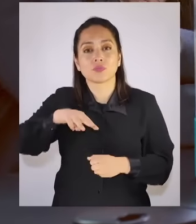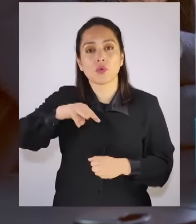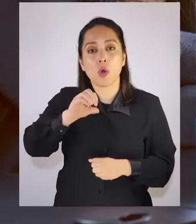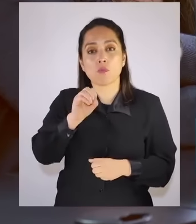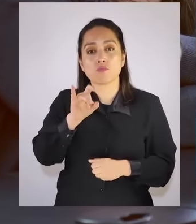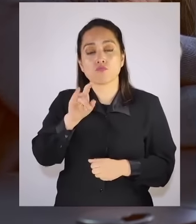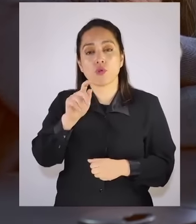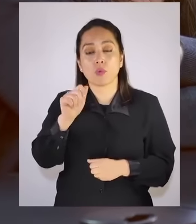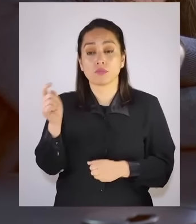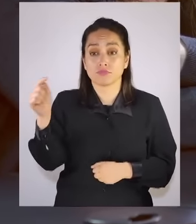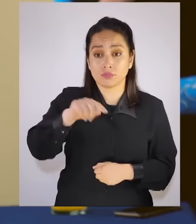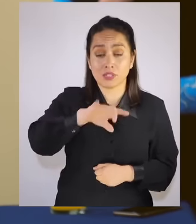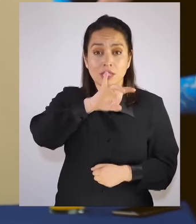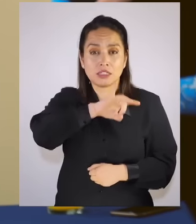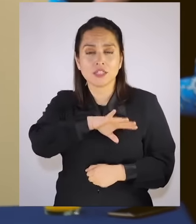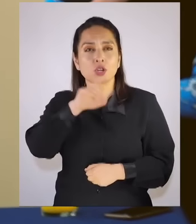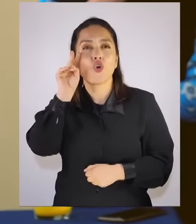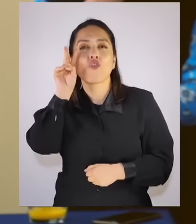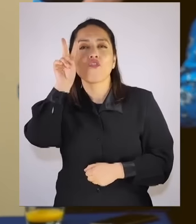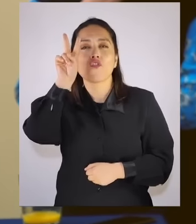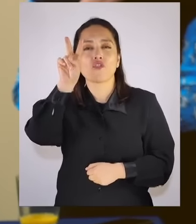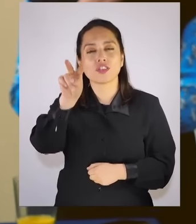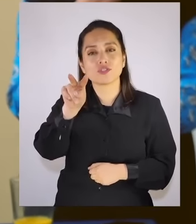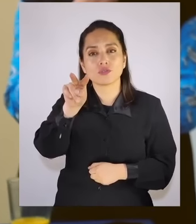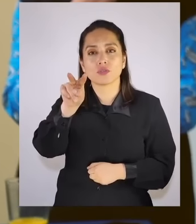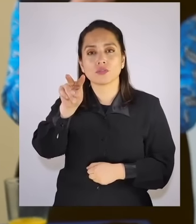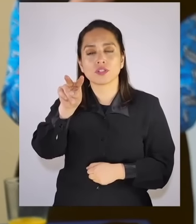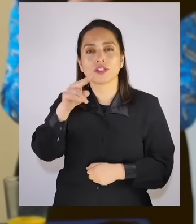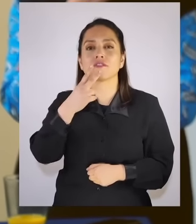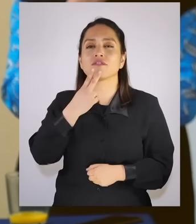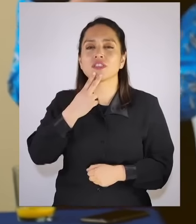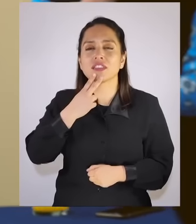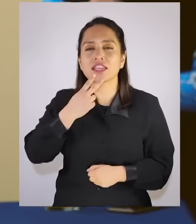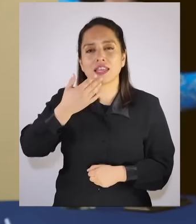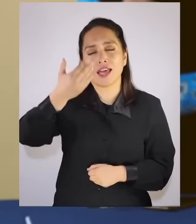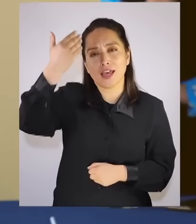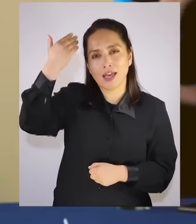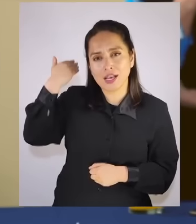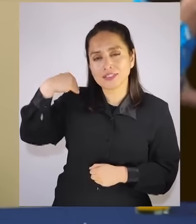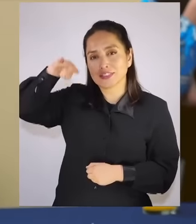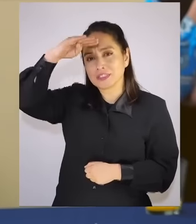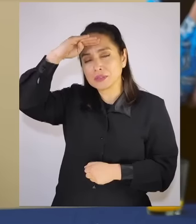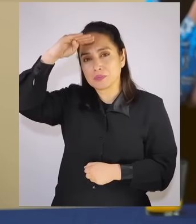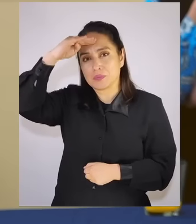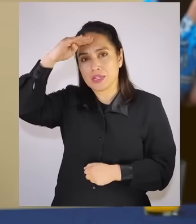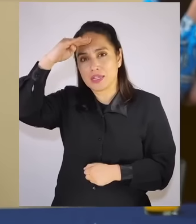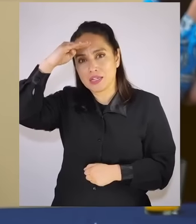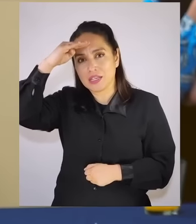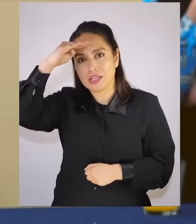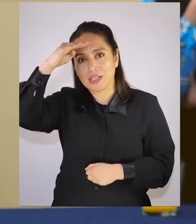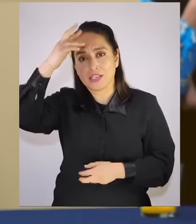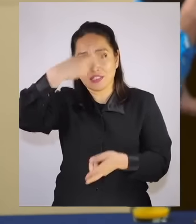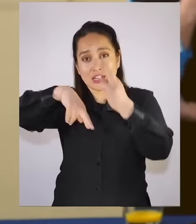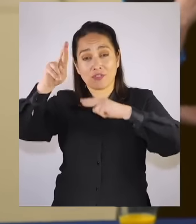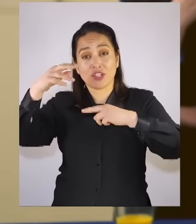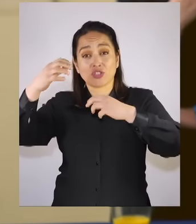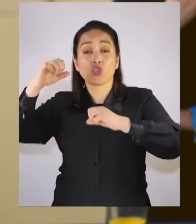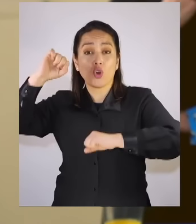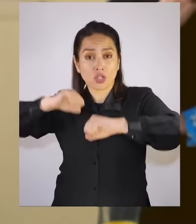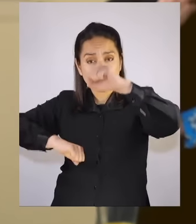a Chile con una visión de haber vivido y experimentado el efecto de la revolución